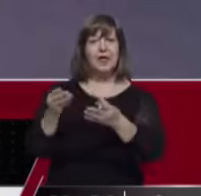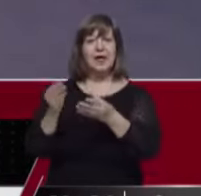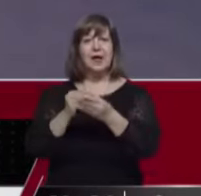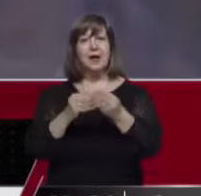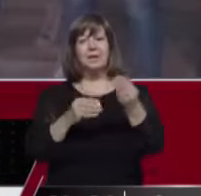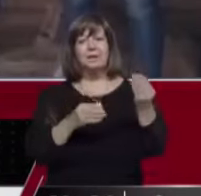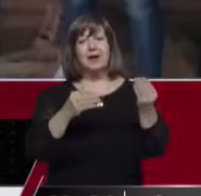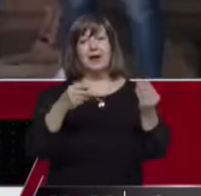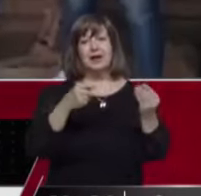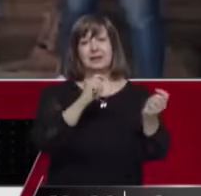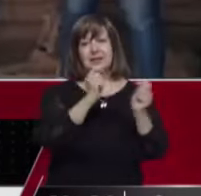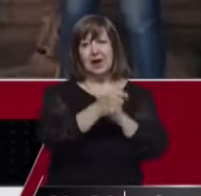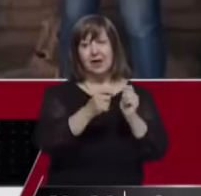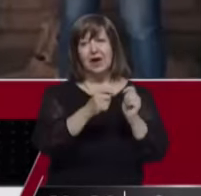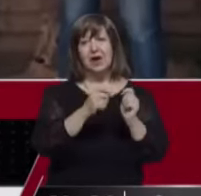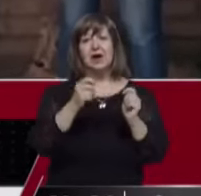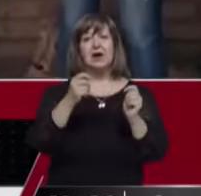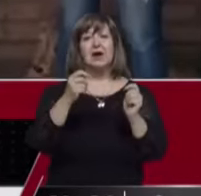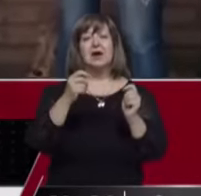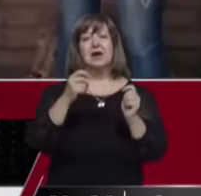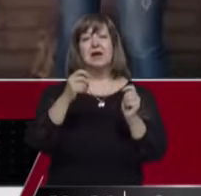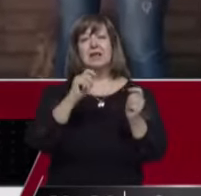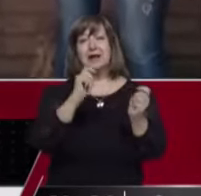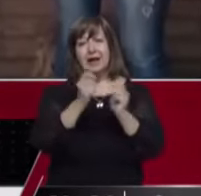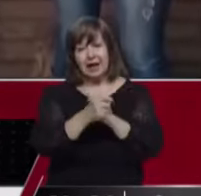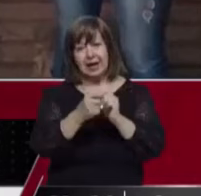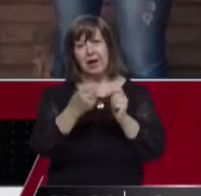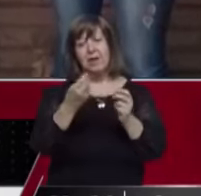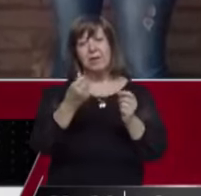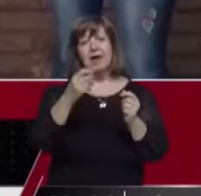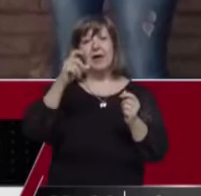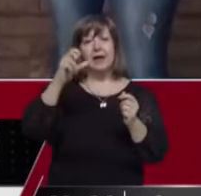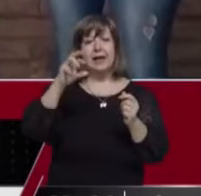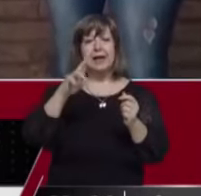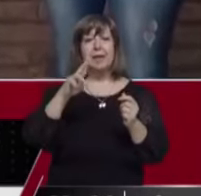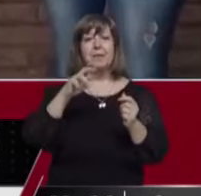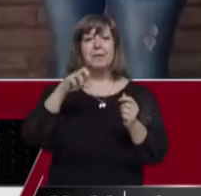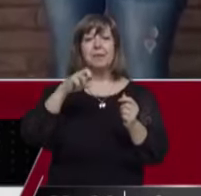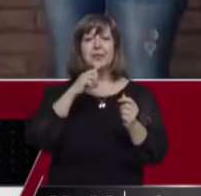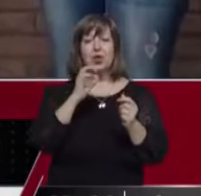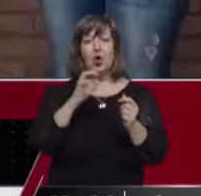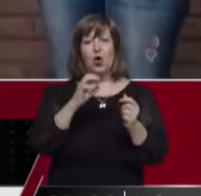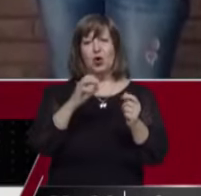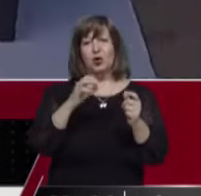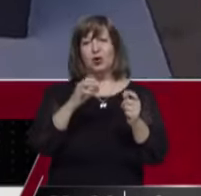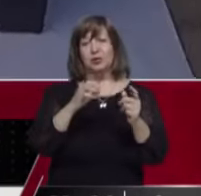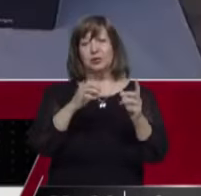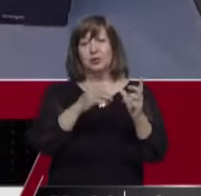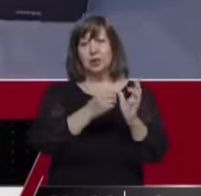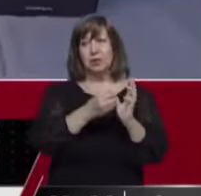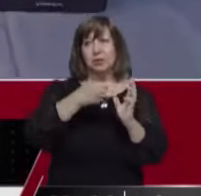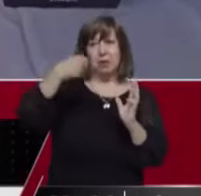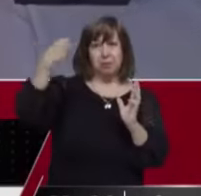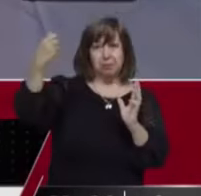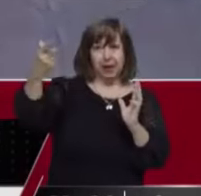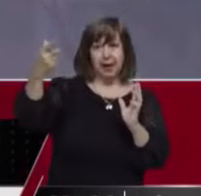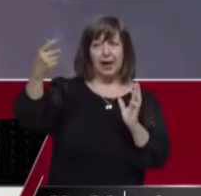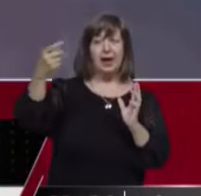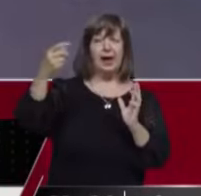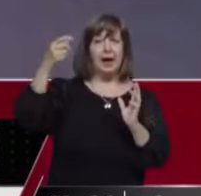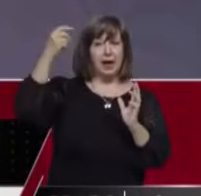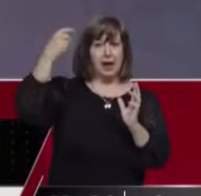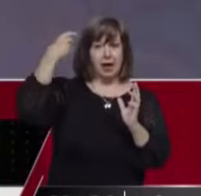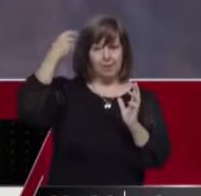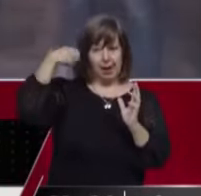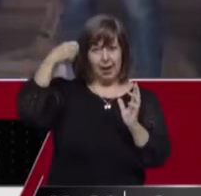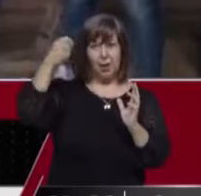para después transferírselos a esta persona, a este hombre de nacionalidad paraguaya, a cambio de una retribución económica. Bueno, a raíz de